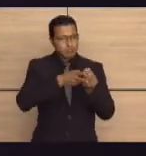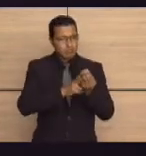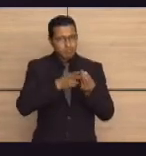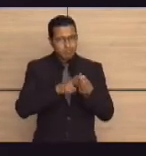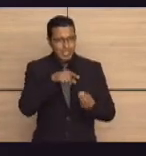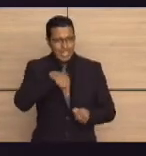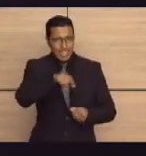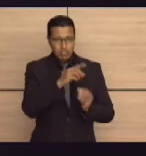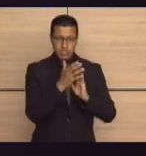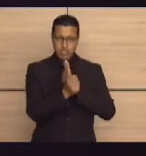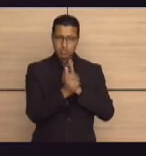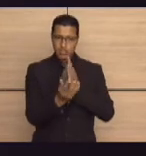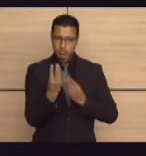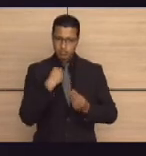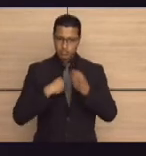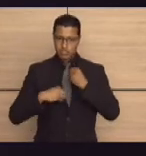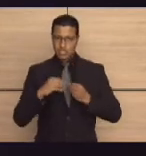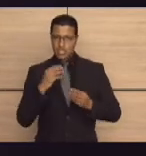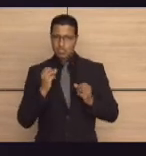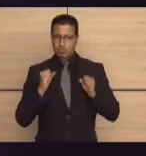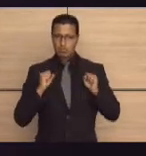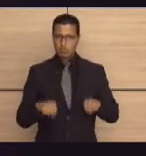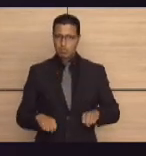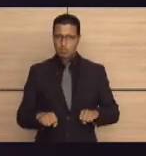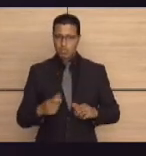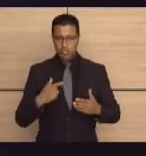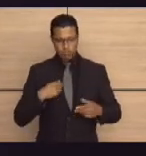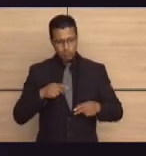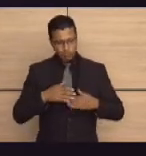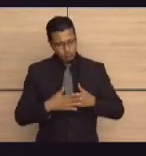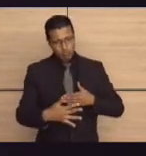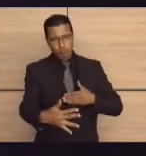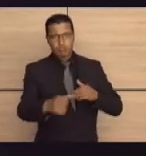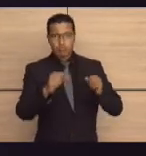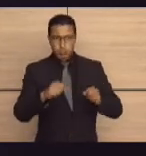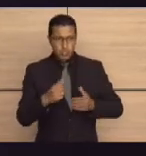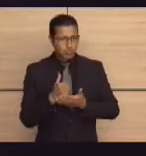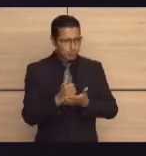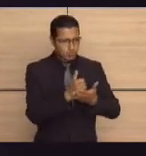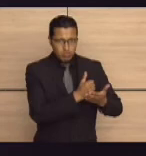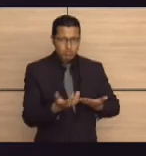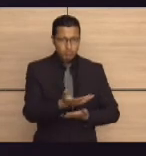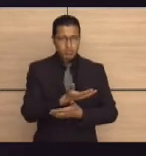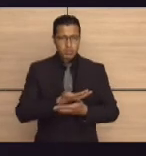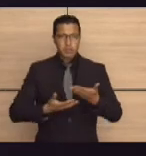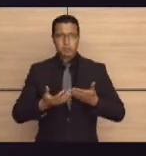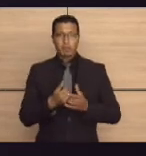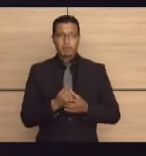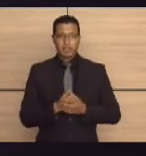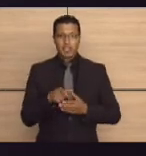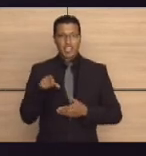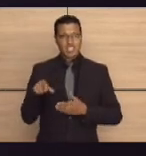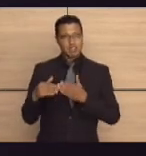para que cada quien sea capaz de labrar su propio destino. Ese es el poder de la educación. Y este cambio empieza por